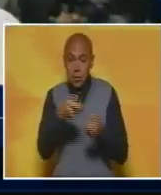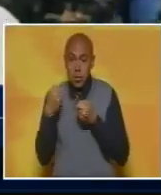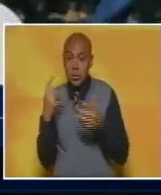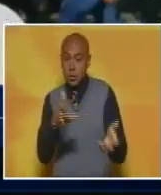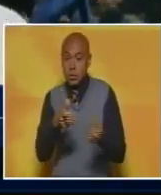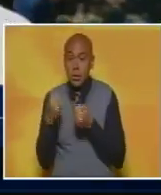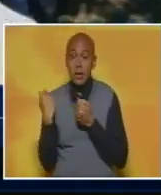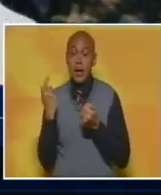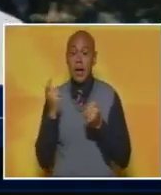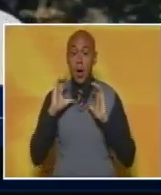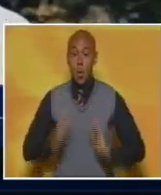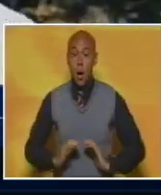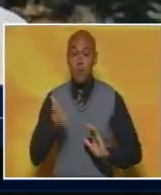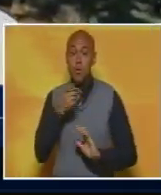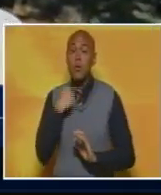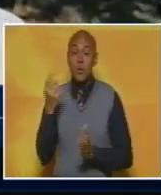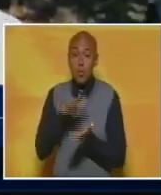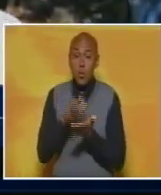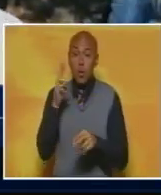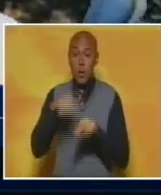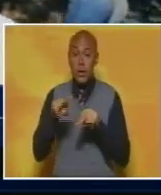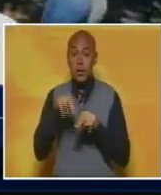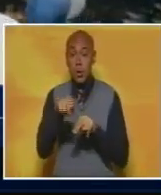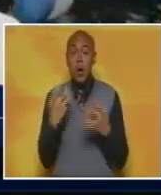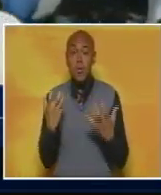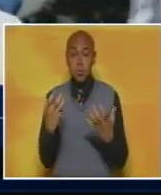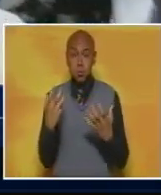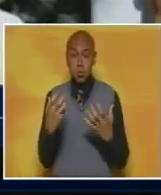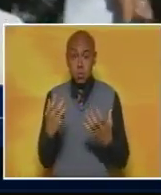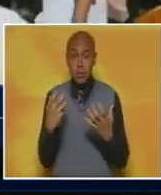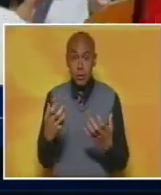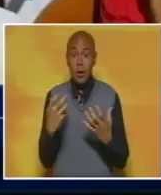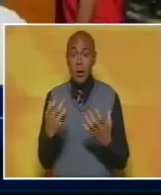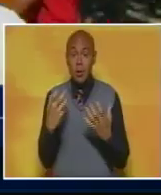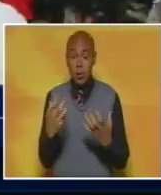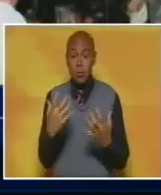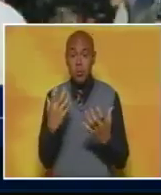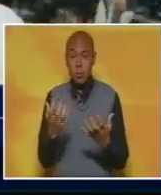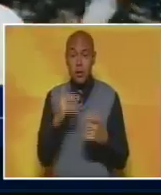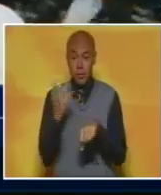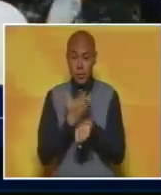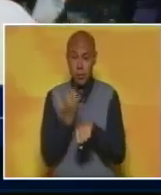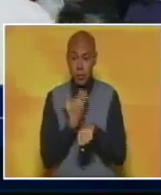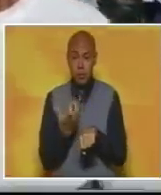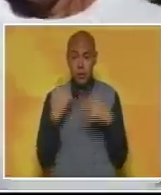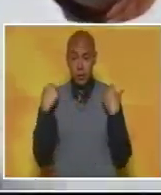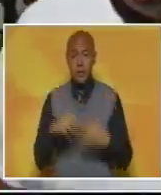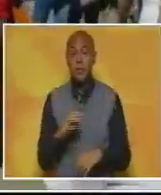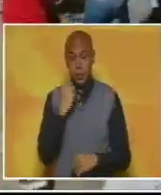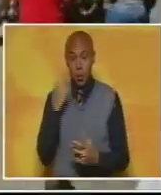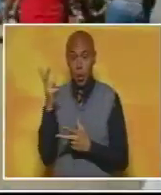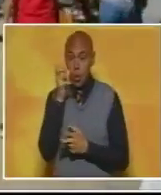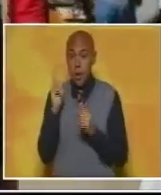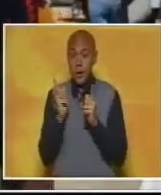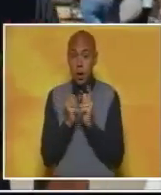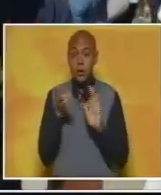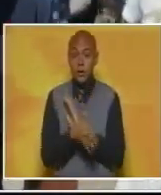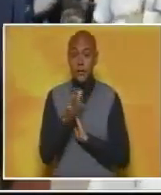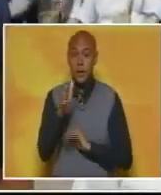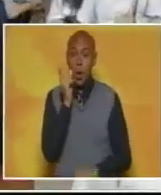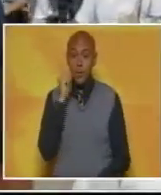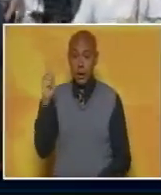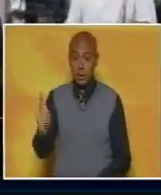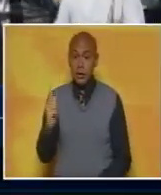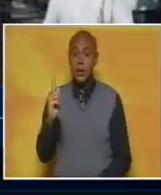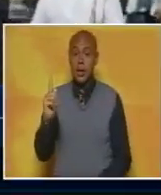poco, porque en realidad murieron bastante quemados. Bueno, escuchaban las declaraciones de